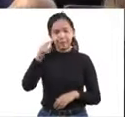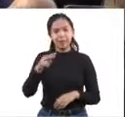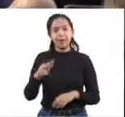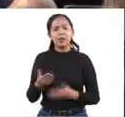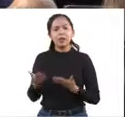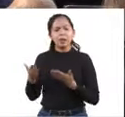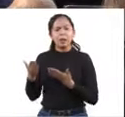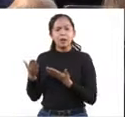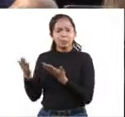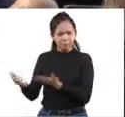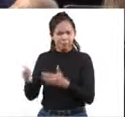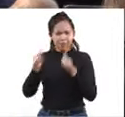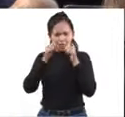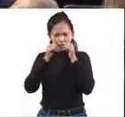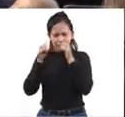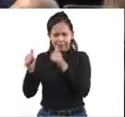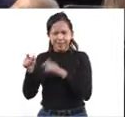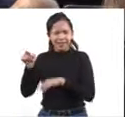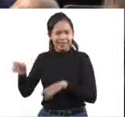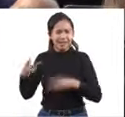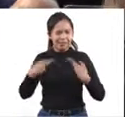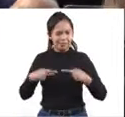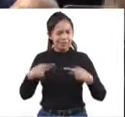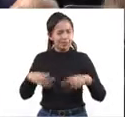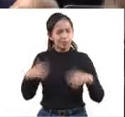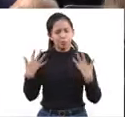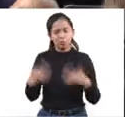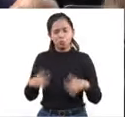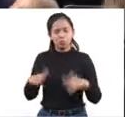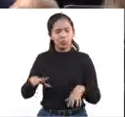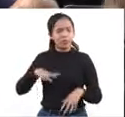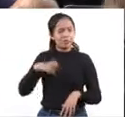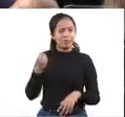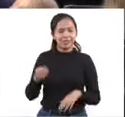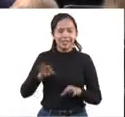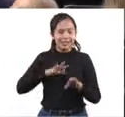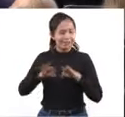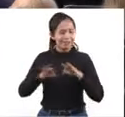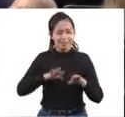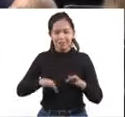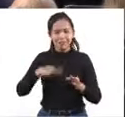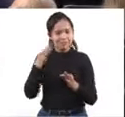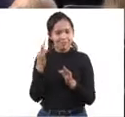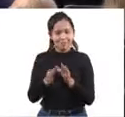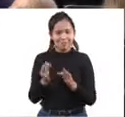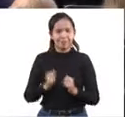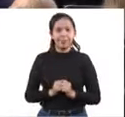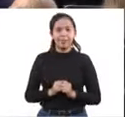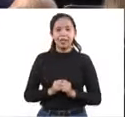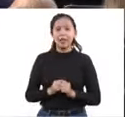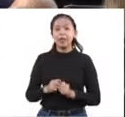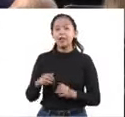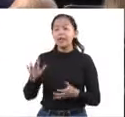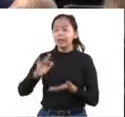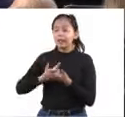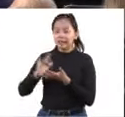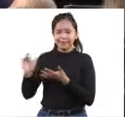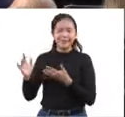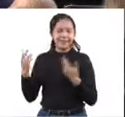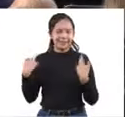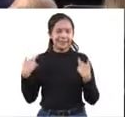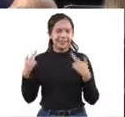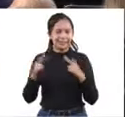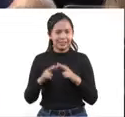es inspiradora, pero también es activista y lo hace todo. Gracias, Karina. Gracias, profe.